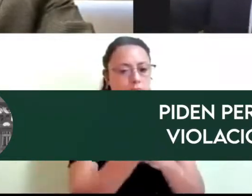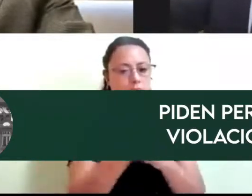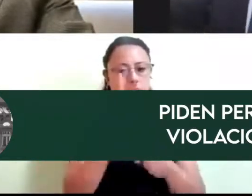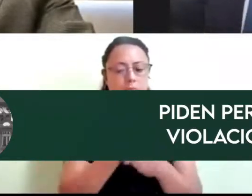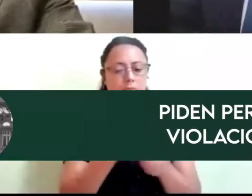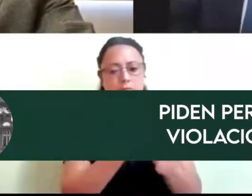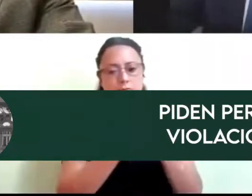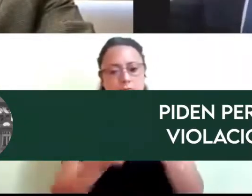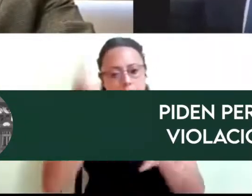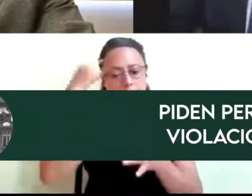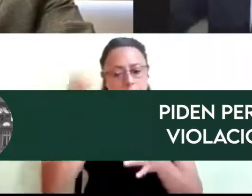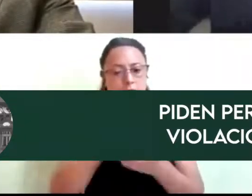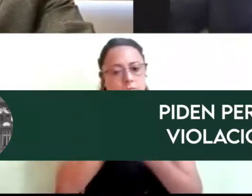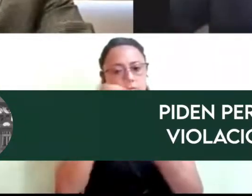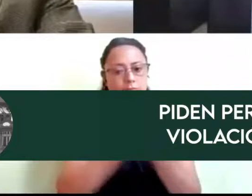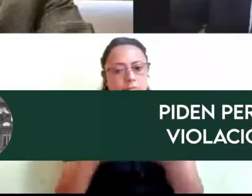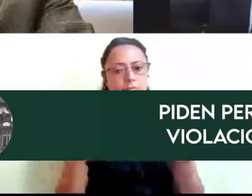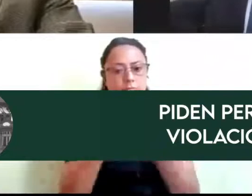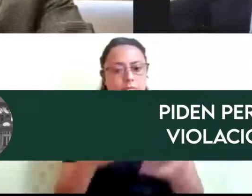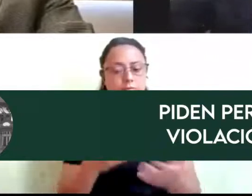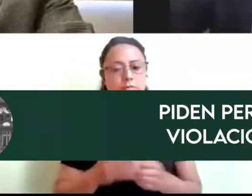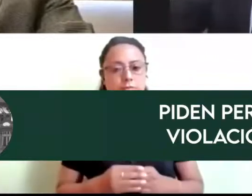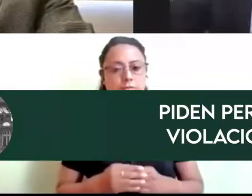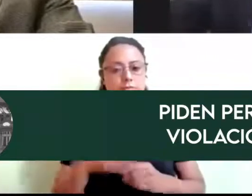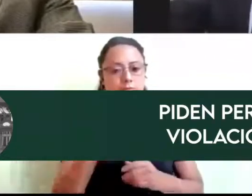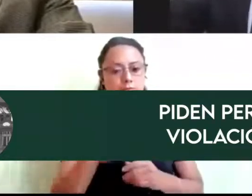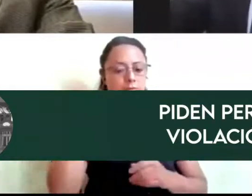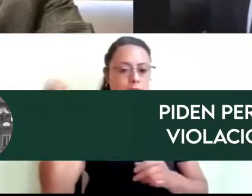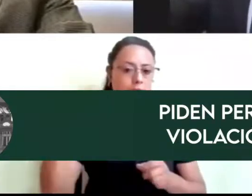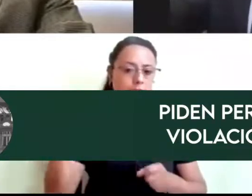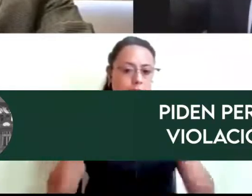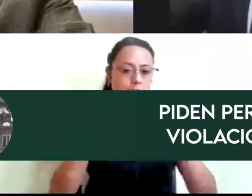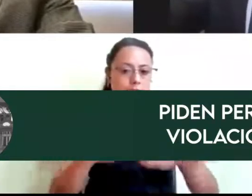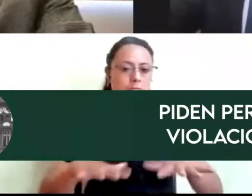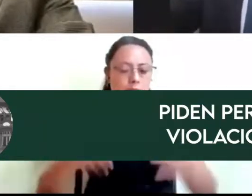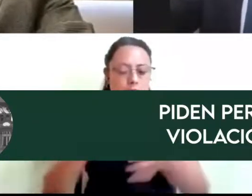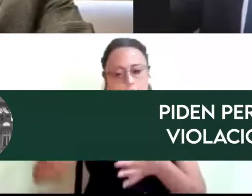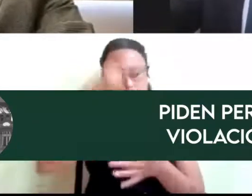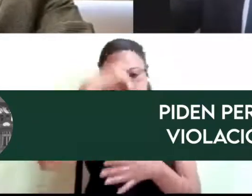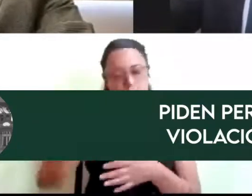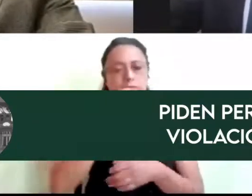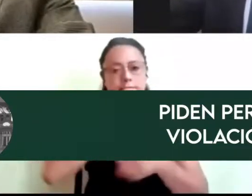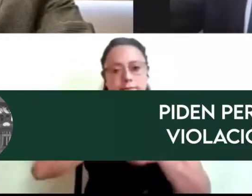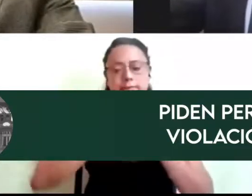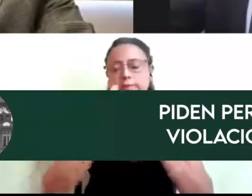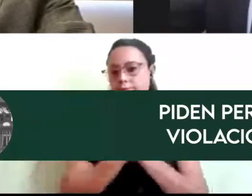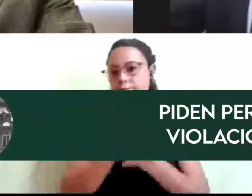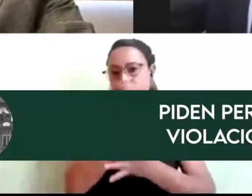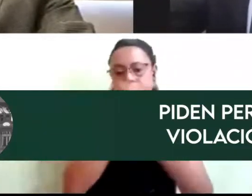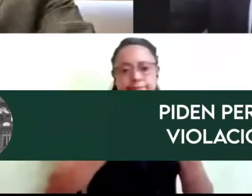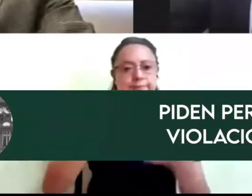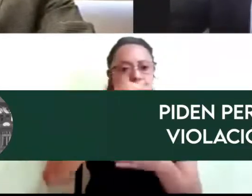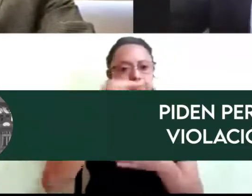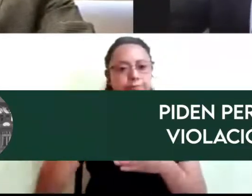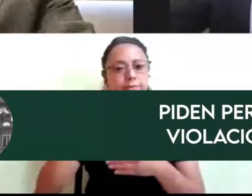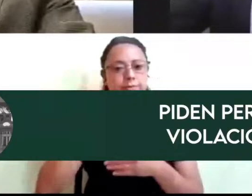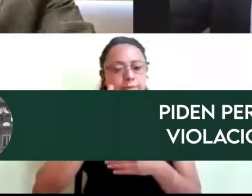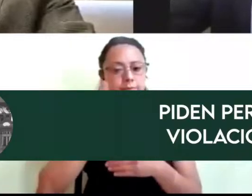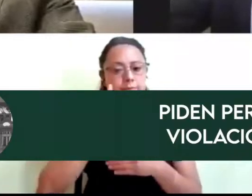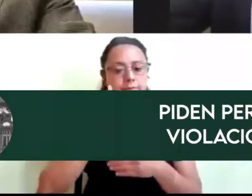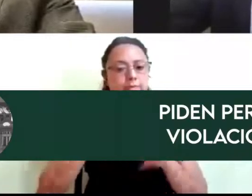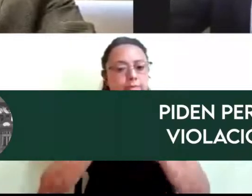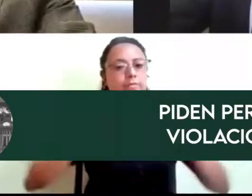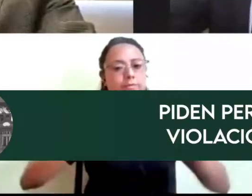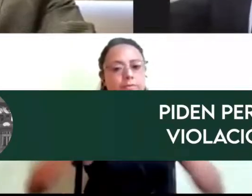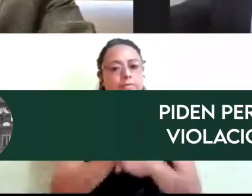de diferentes formas. La violencia sexual, dijo, es una de las caras que menos se conoce y atiende, ya que ni siquiera llega al conocimiento de las